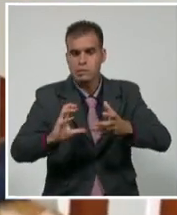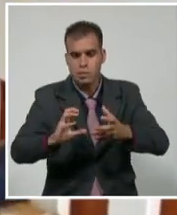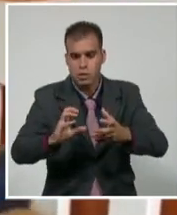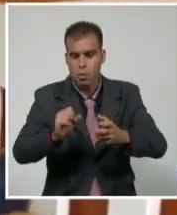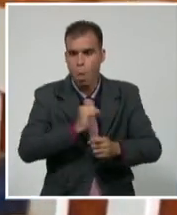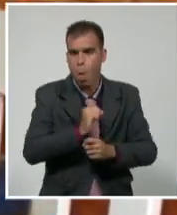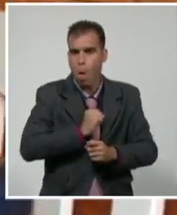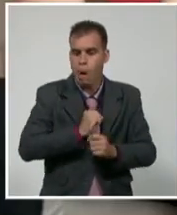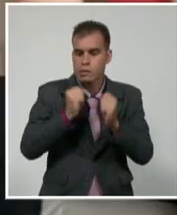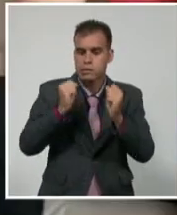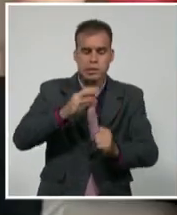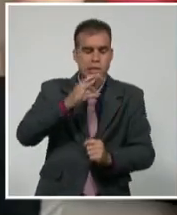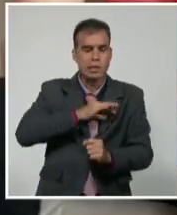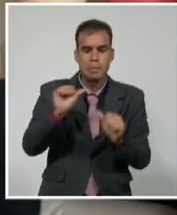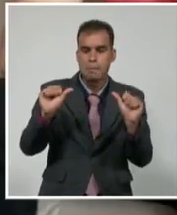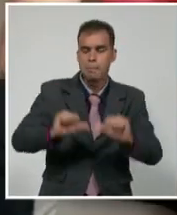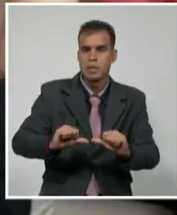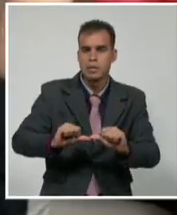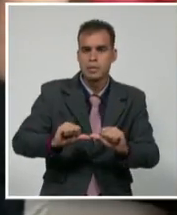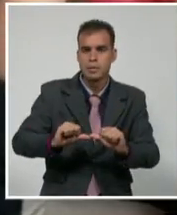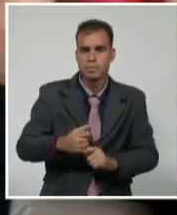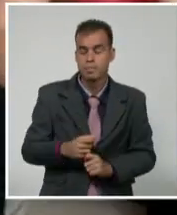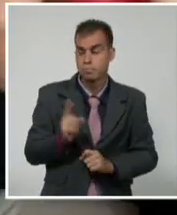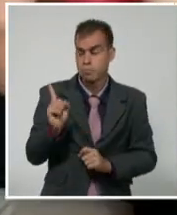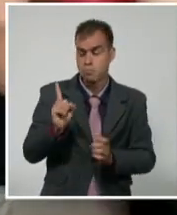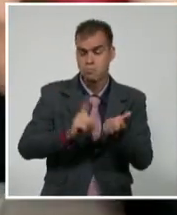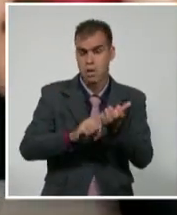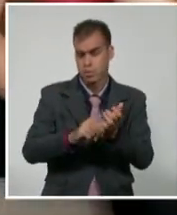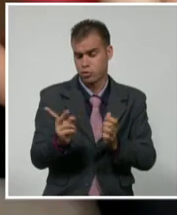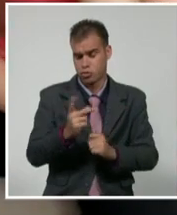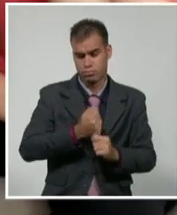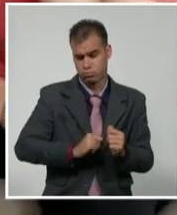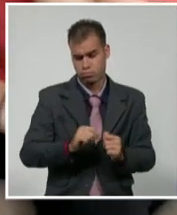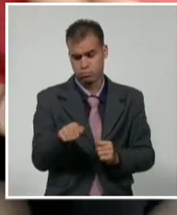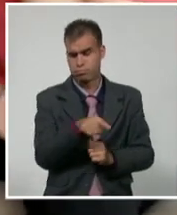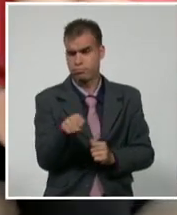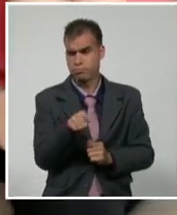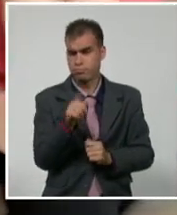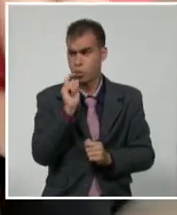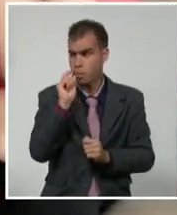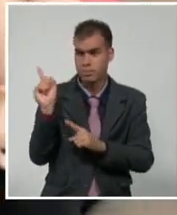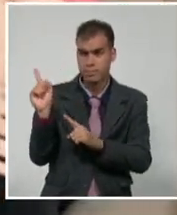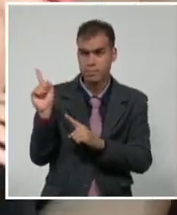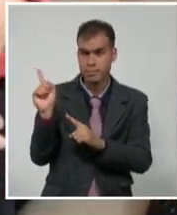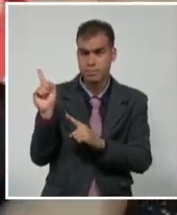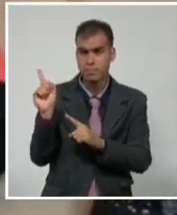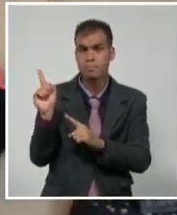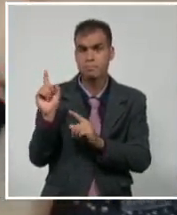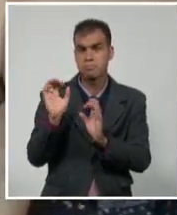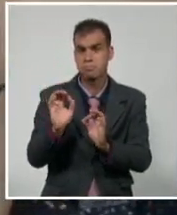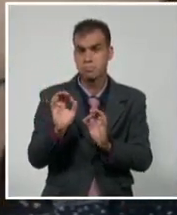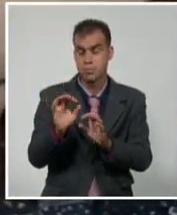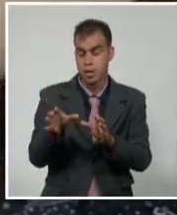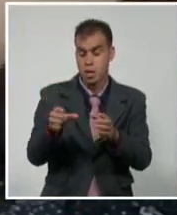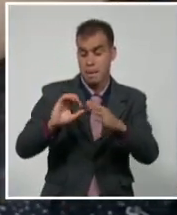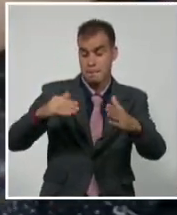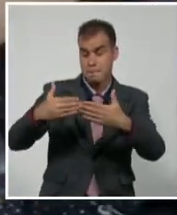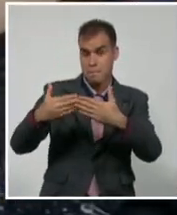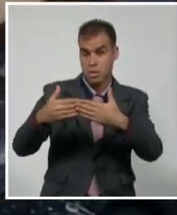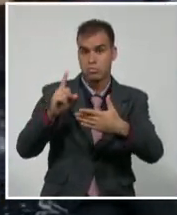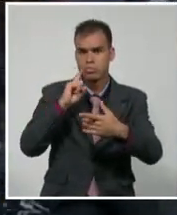sentís realmente muy mal. Padre de 2 hijos, Dante de 7 años y Osmani de 15, el empresario de Oye Chico, sitio donde se defienden